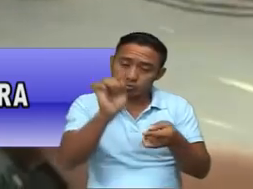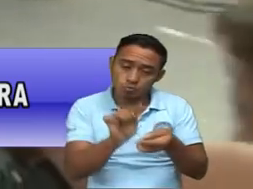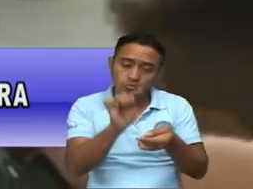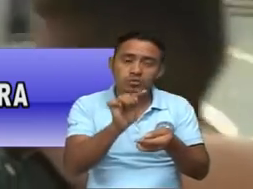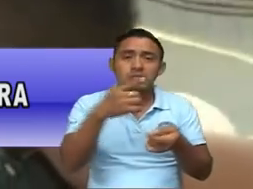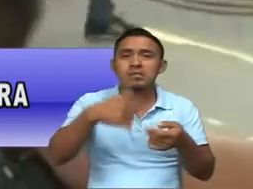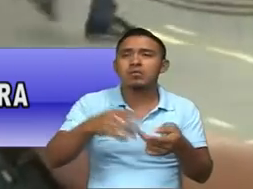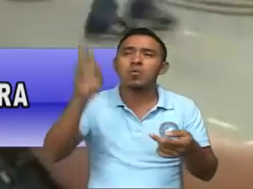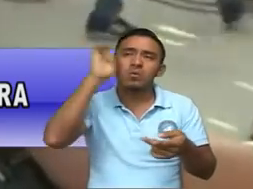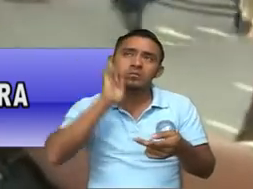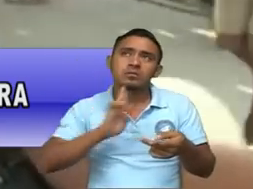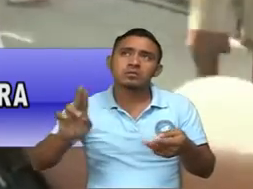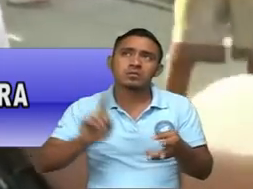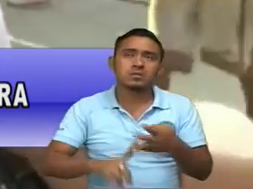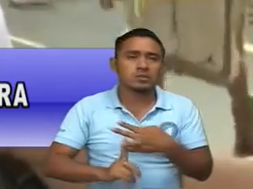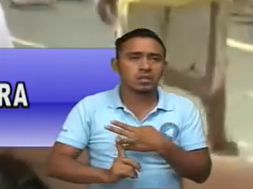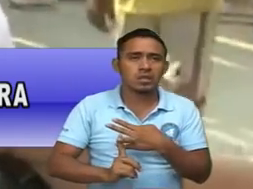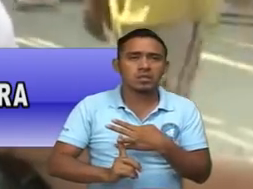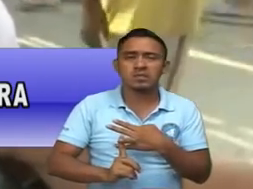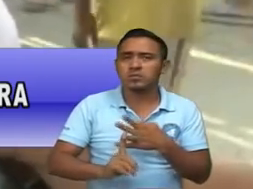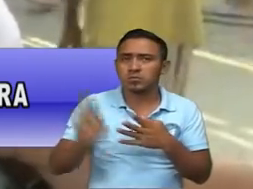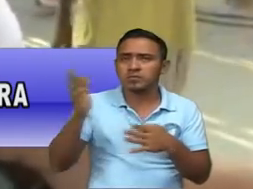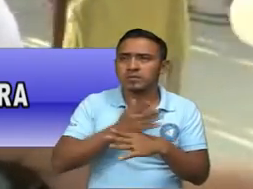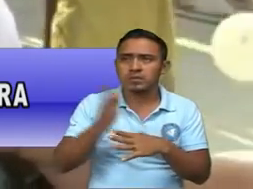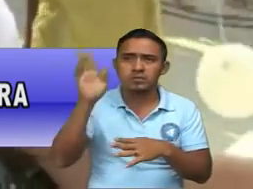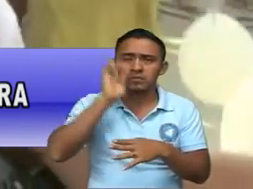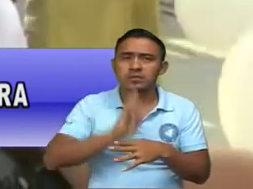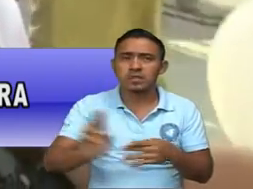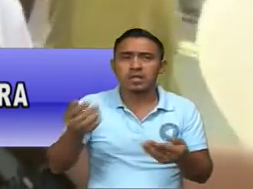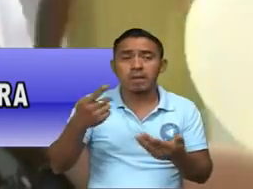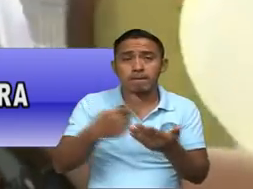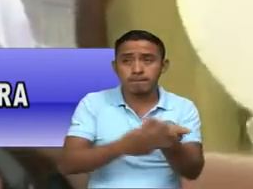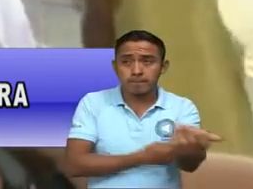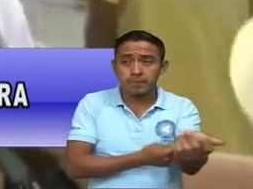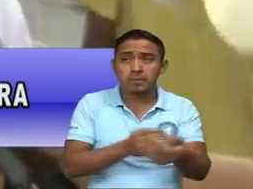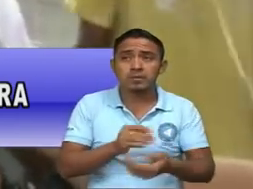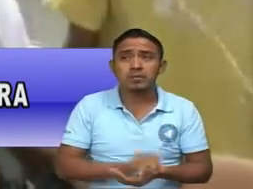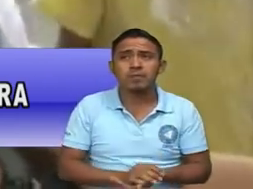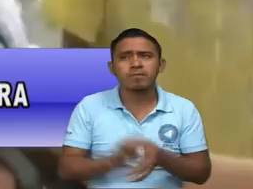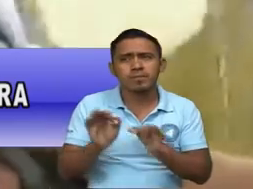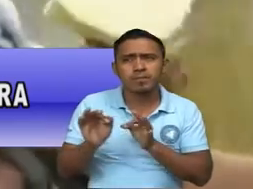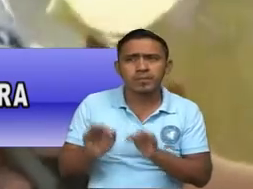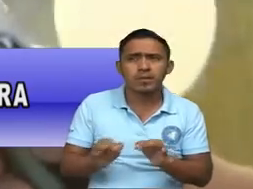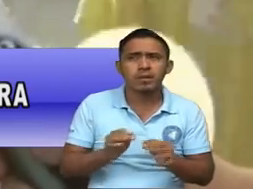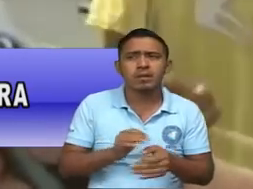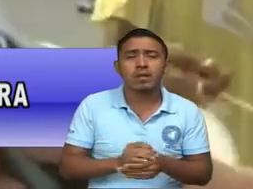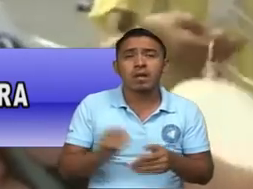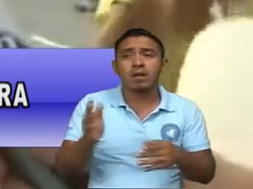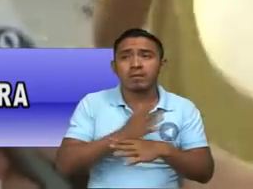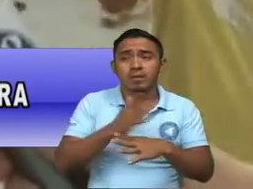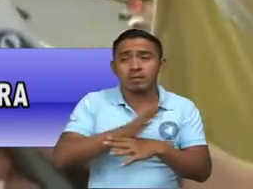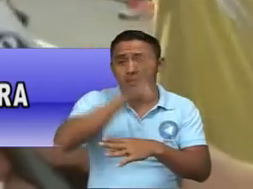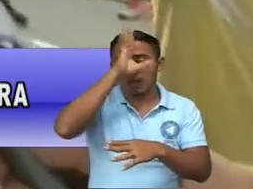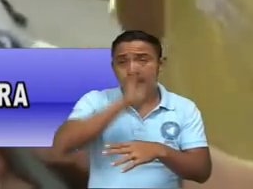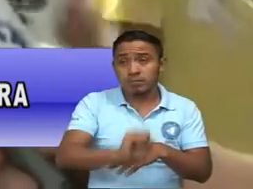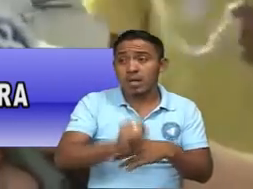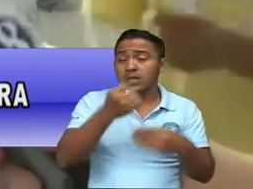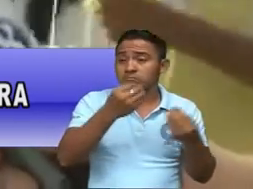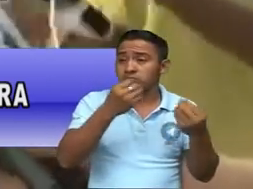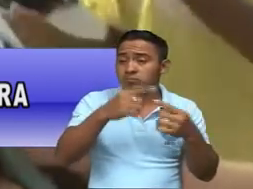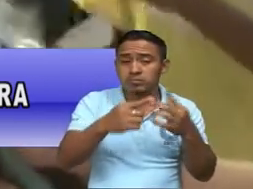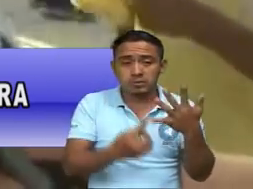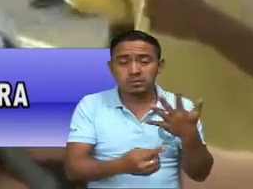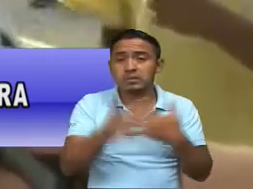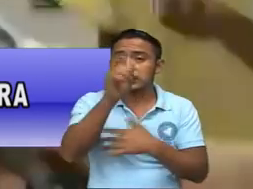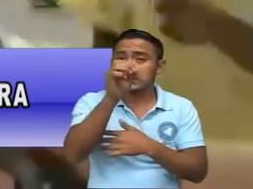universidades, para la parte científica de las universidades con proyectos. Tenemos las embajadas, varias embajadas, 10